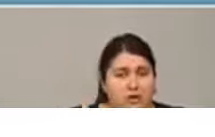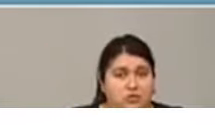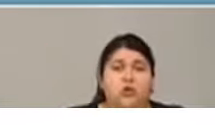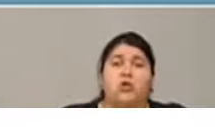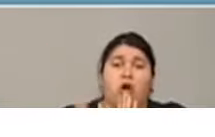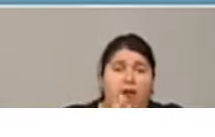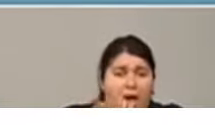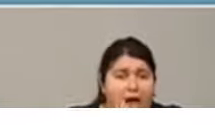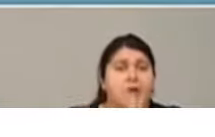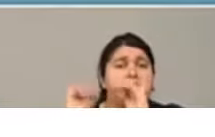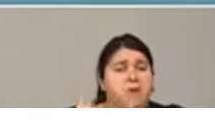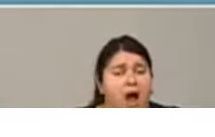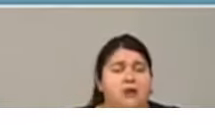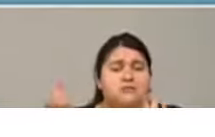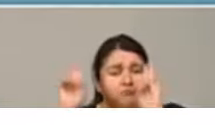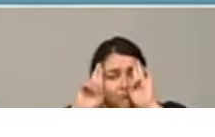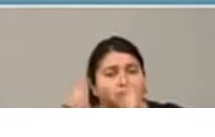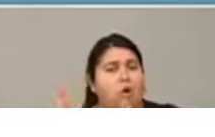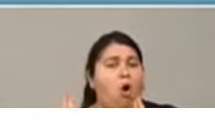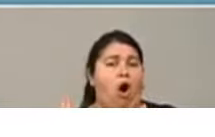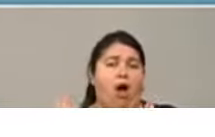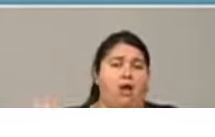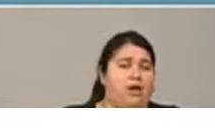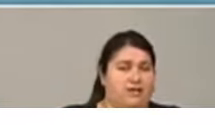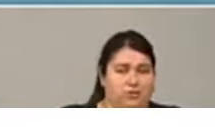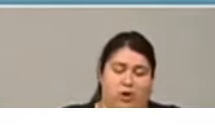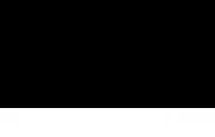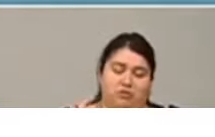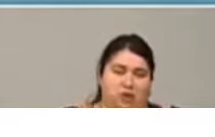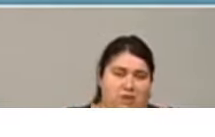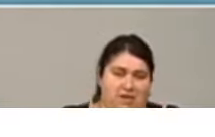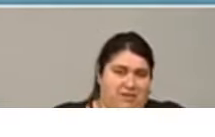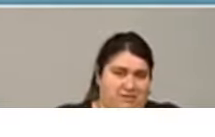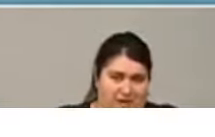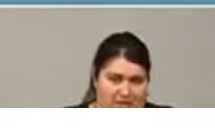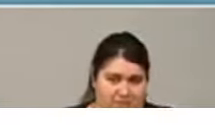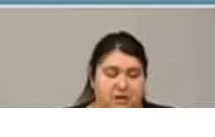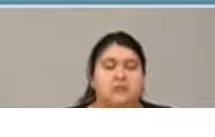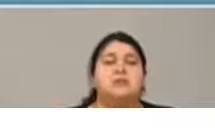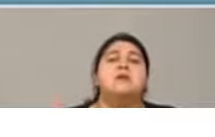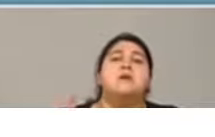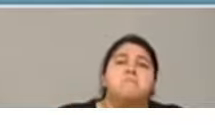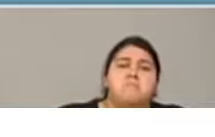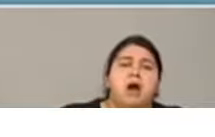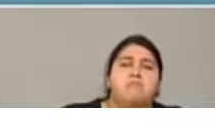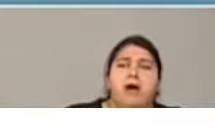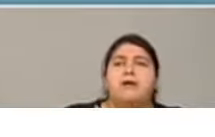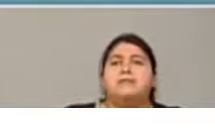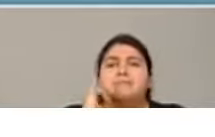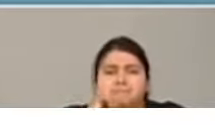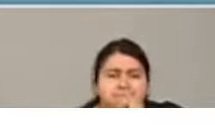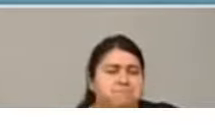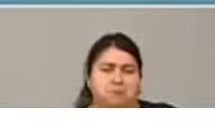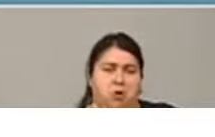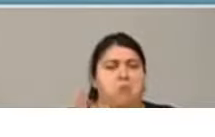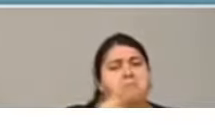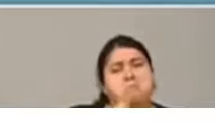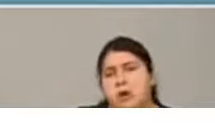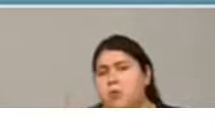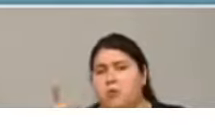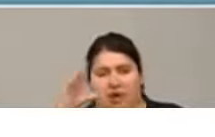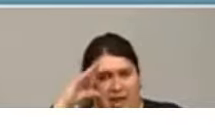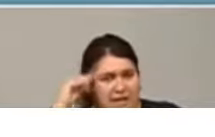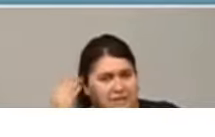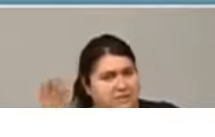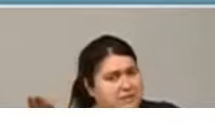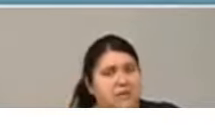en paz. Así que esto es lo que tengo para decir de eso. Y no, no tengo para dar declaraciones, pregúntenle a Cristina